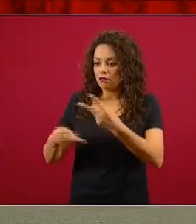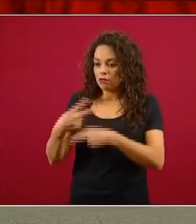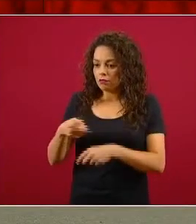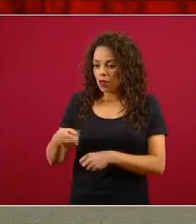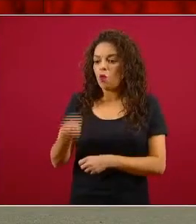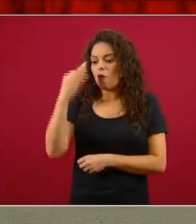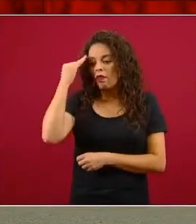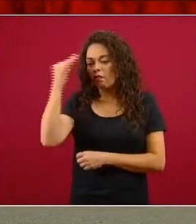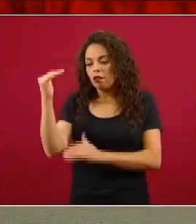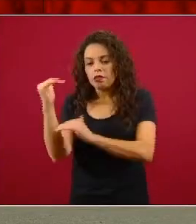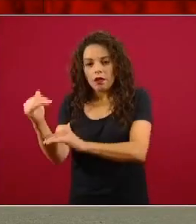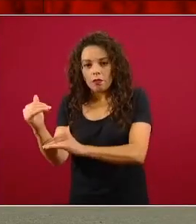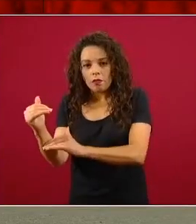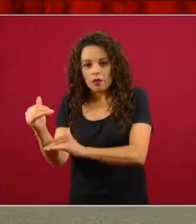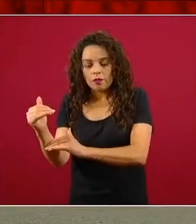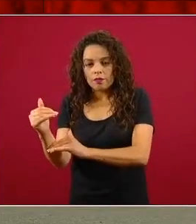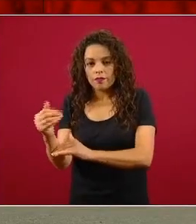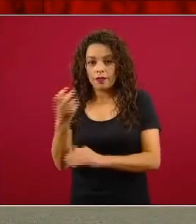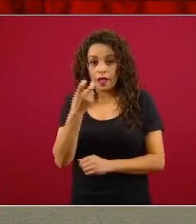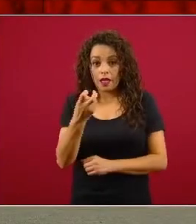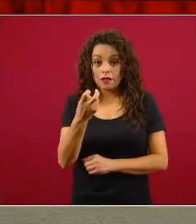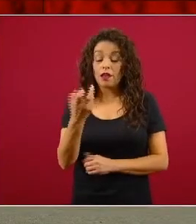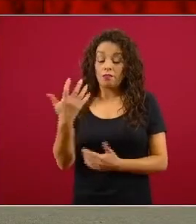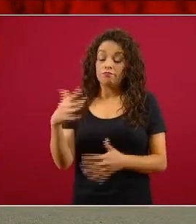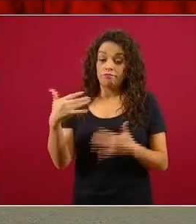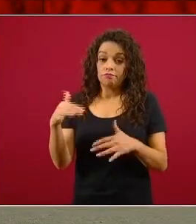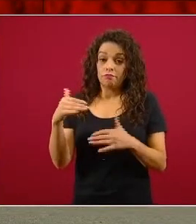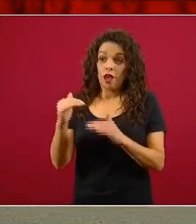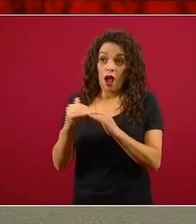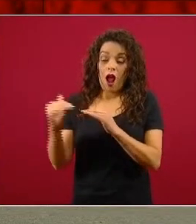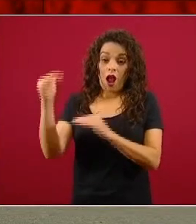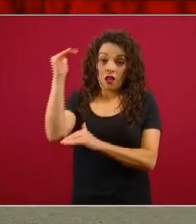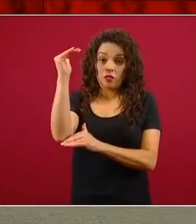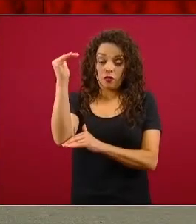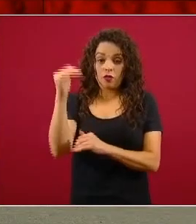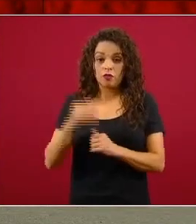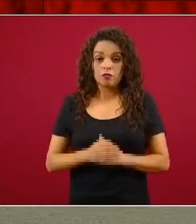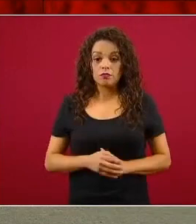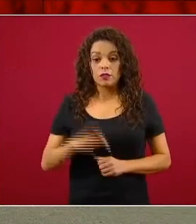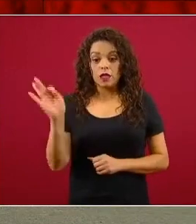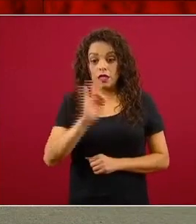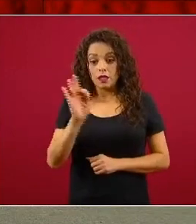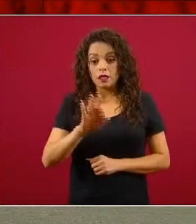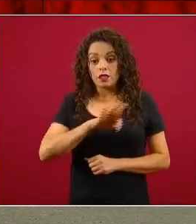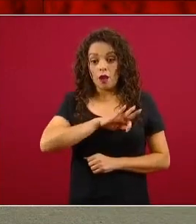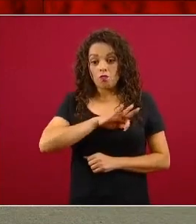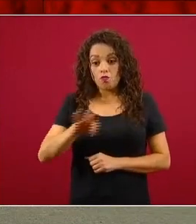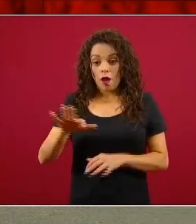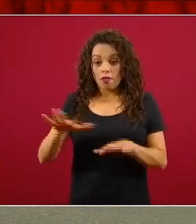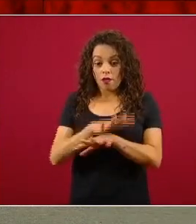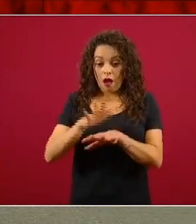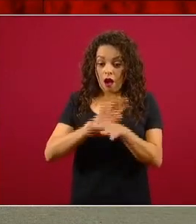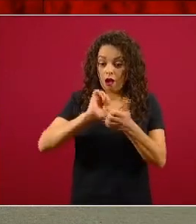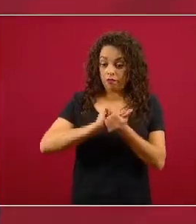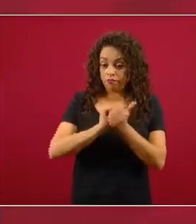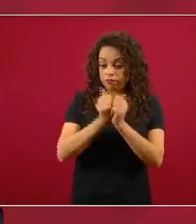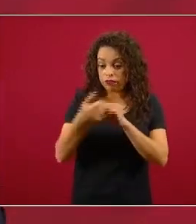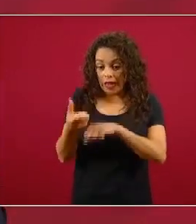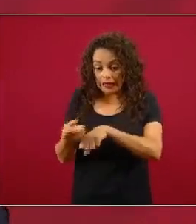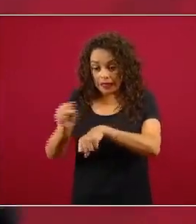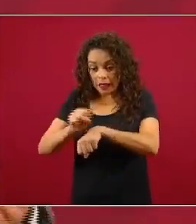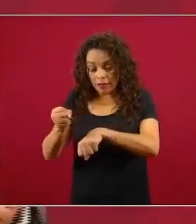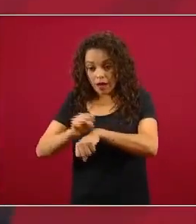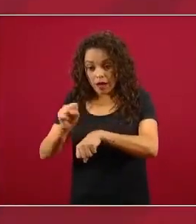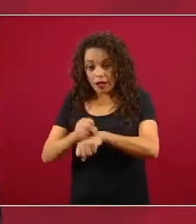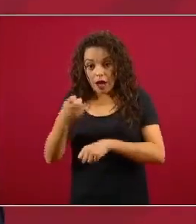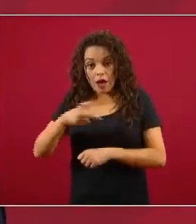tiempo, y es una tasa muy alta, es decir, la probabilidad de que surjan mutaciones en un periodo de semanas